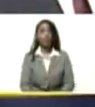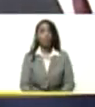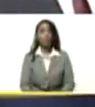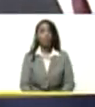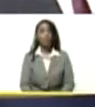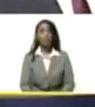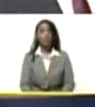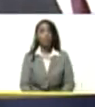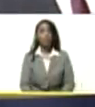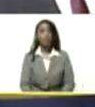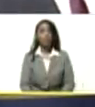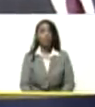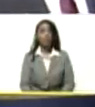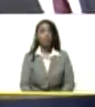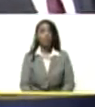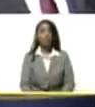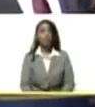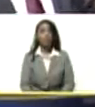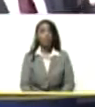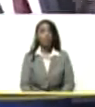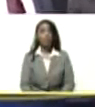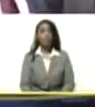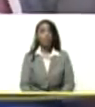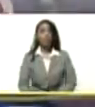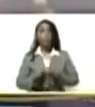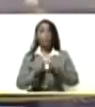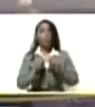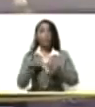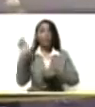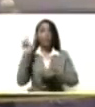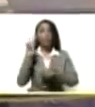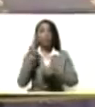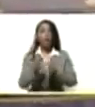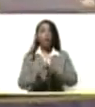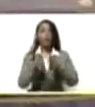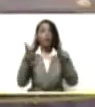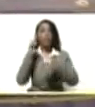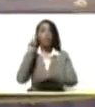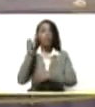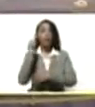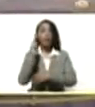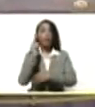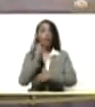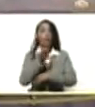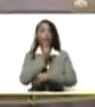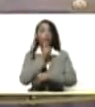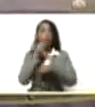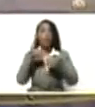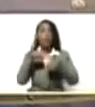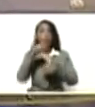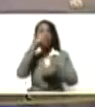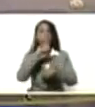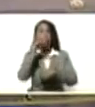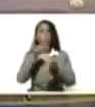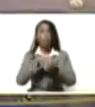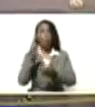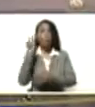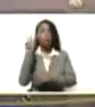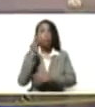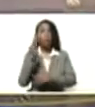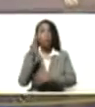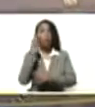contiene de pie venezuela se mantiene firme hay grandes tareas y desafíos para este año 2022 y